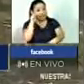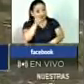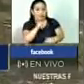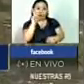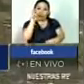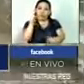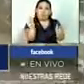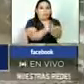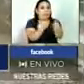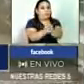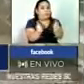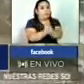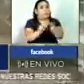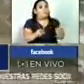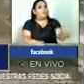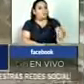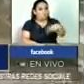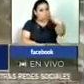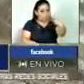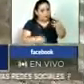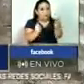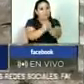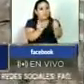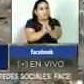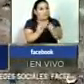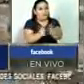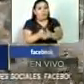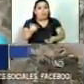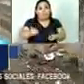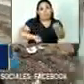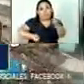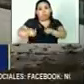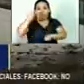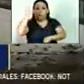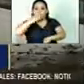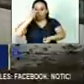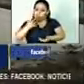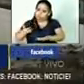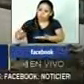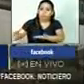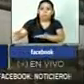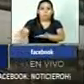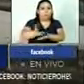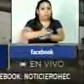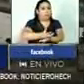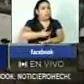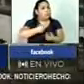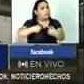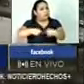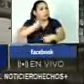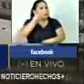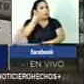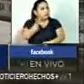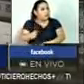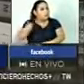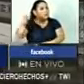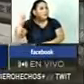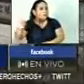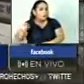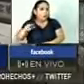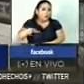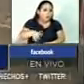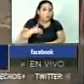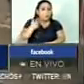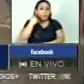inconvenientes. Y el otro problema, la falta de recolección, una recolección más constante por los camiones